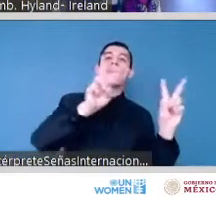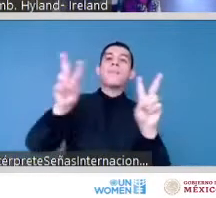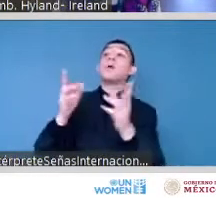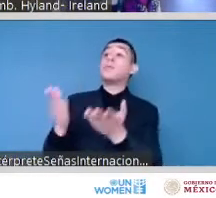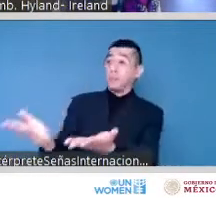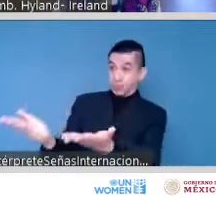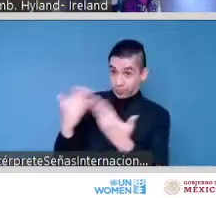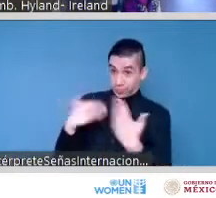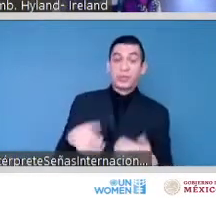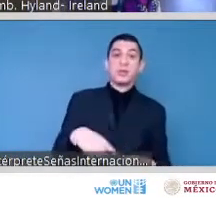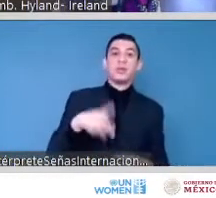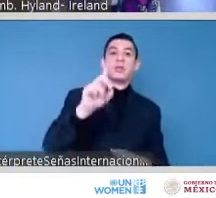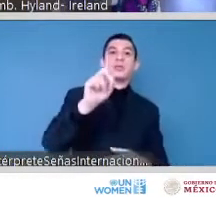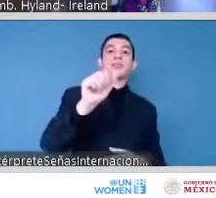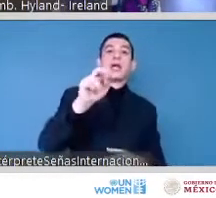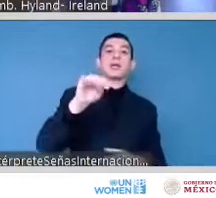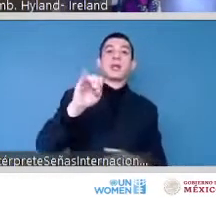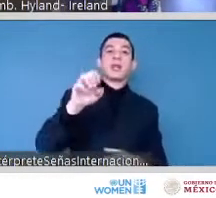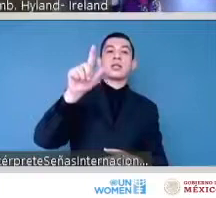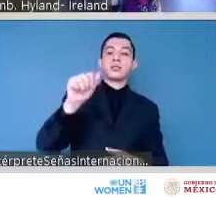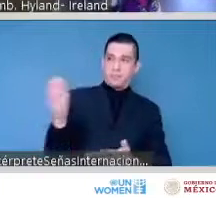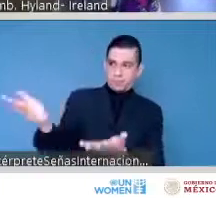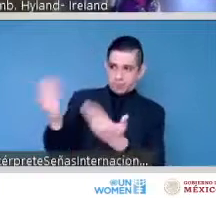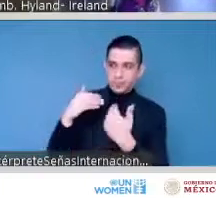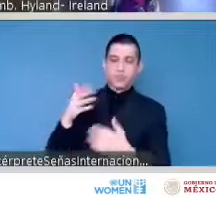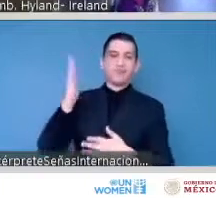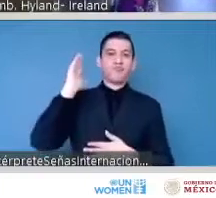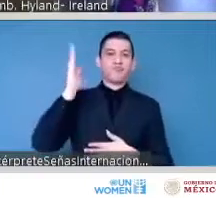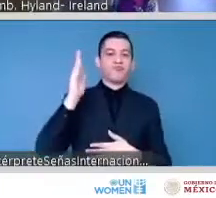Gracias, Susan. Bueno, buenas tardes, compañeros. Un saludo de armonía.